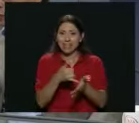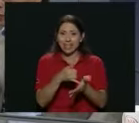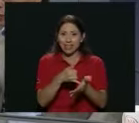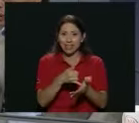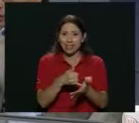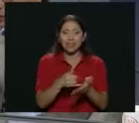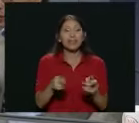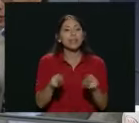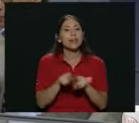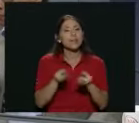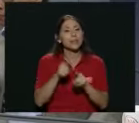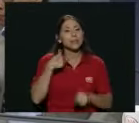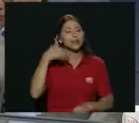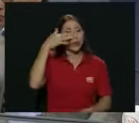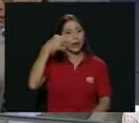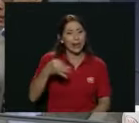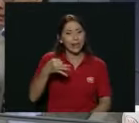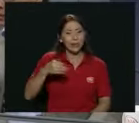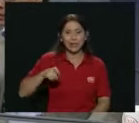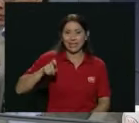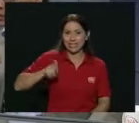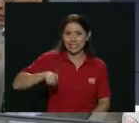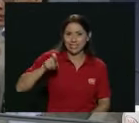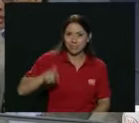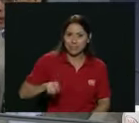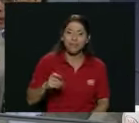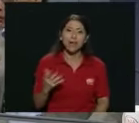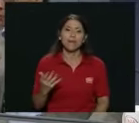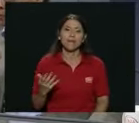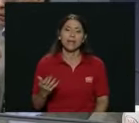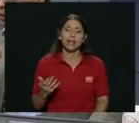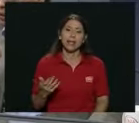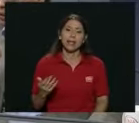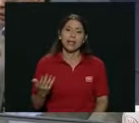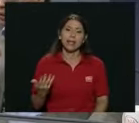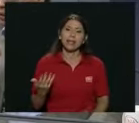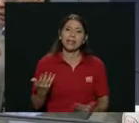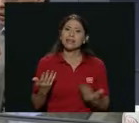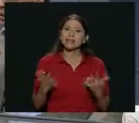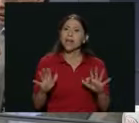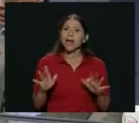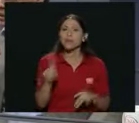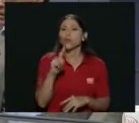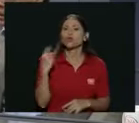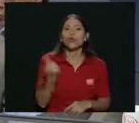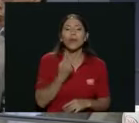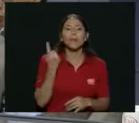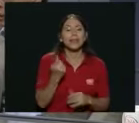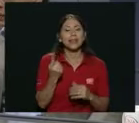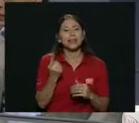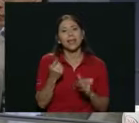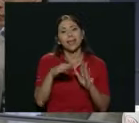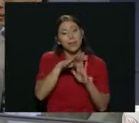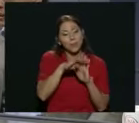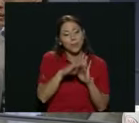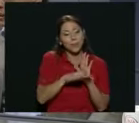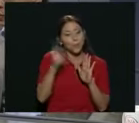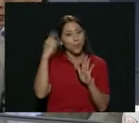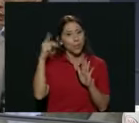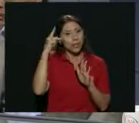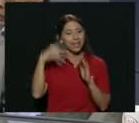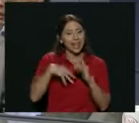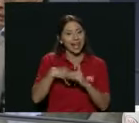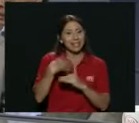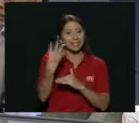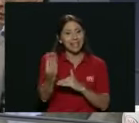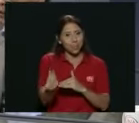por último, yo creo que es indispensable que ya no solo a nivel de política exterior,